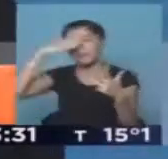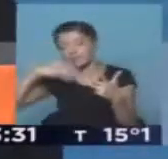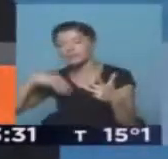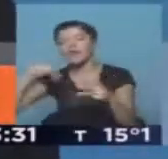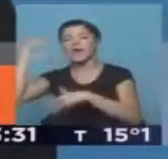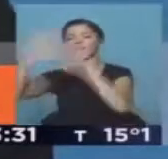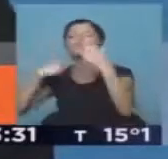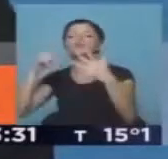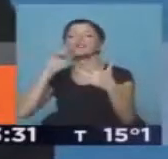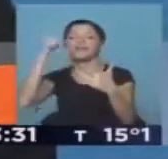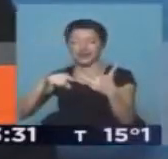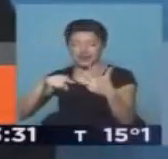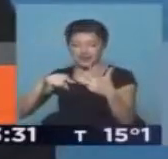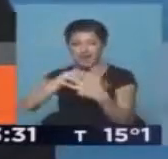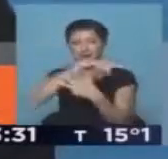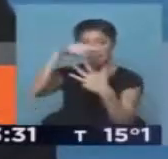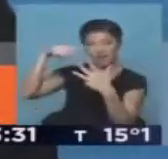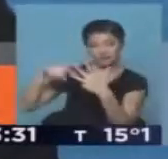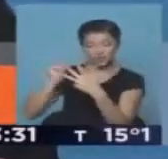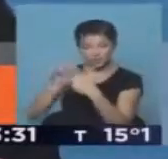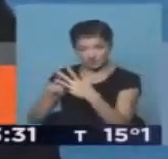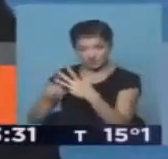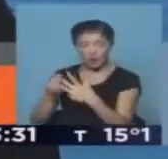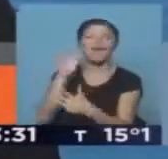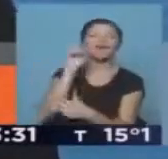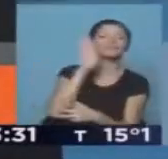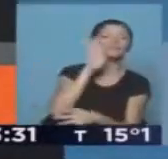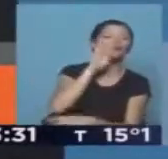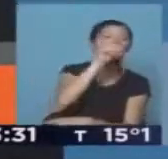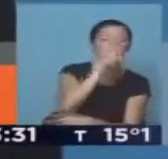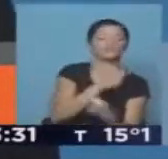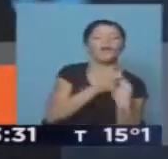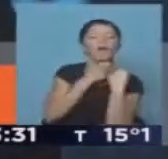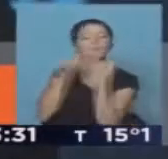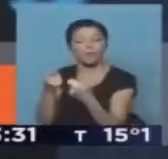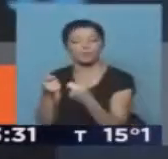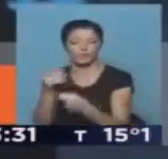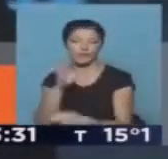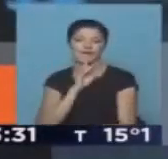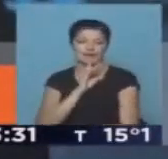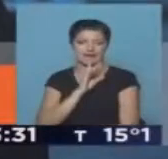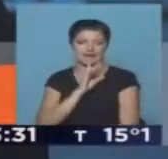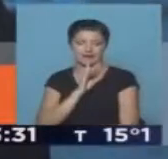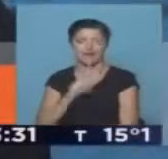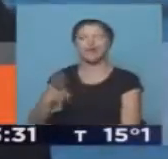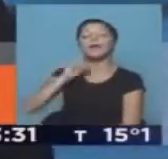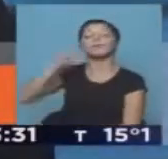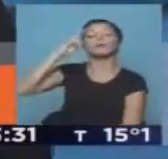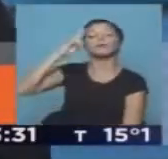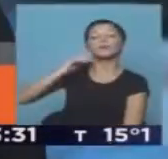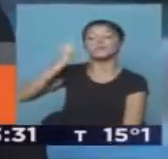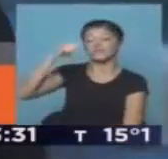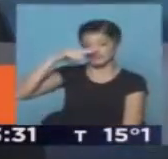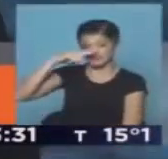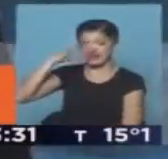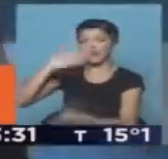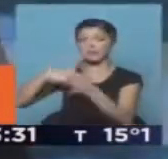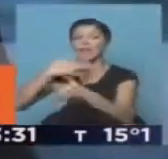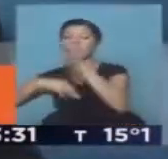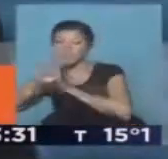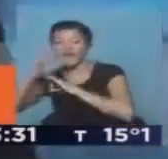esa es la causa por la cual los estados unidos apoyan tanto israel en el 67 el principal proveedor de armas no era estados unidos sino